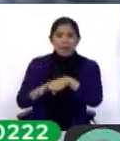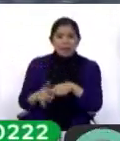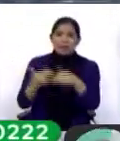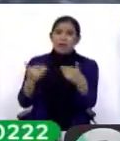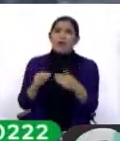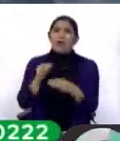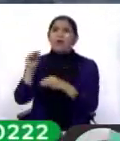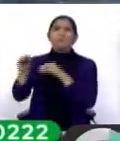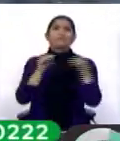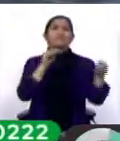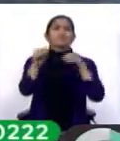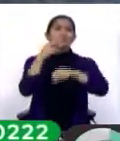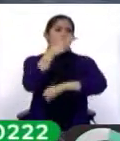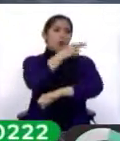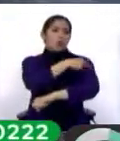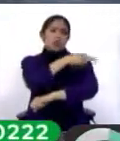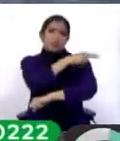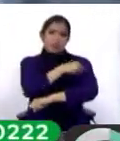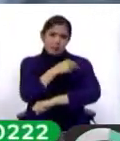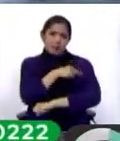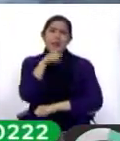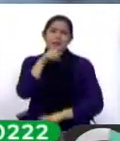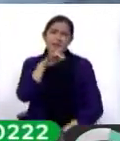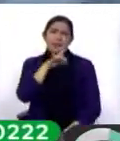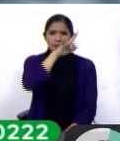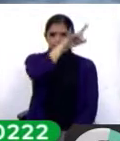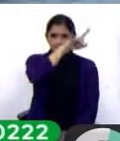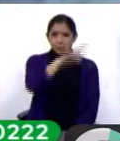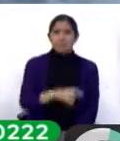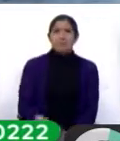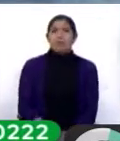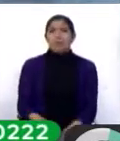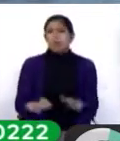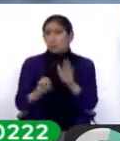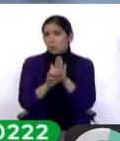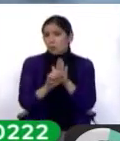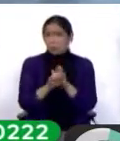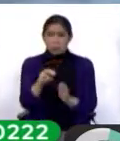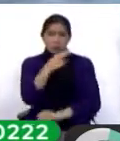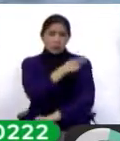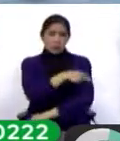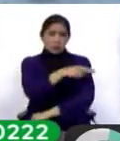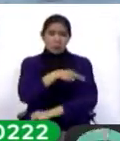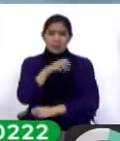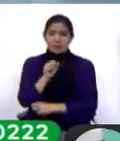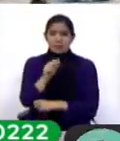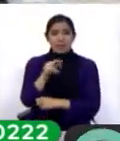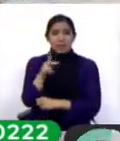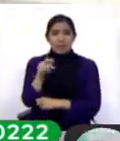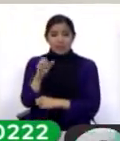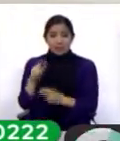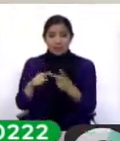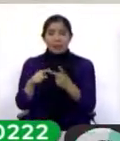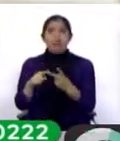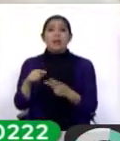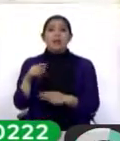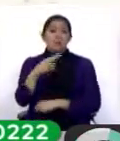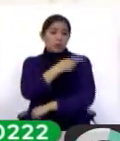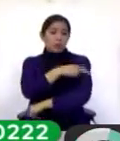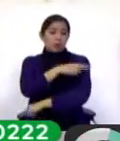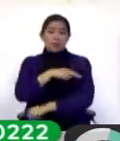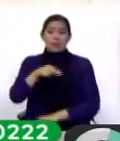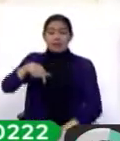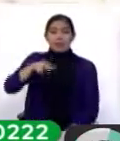en diferentes hospitales de tercer nivel de la Ciudad del Alto, como en el Hospital de Sencata y en el Hospital del Quenco.